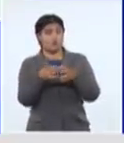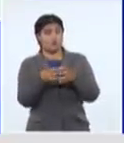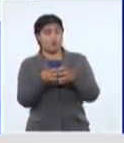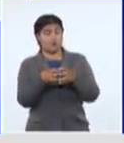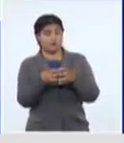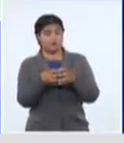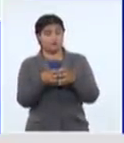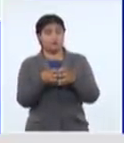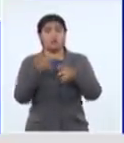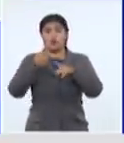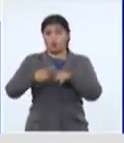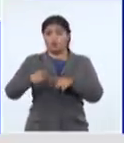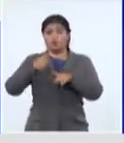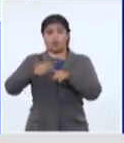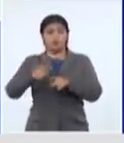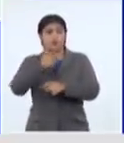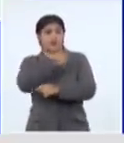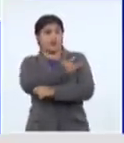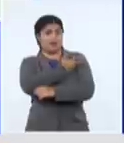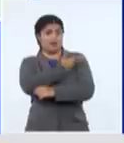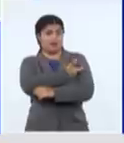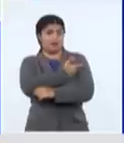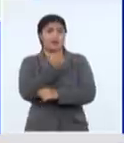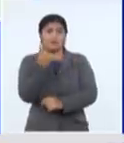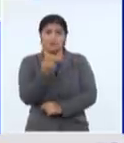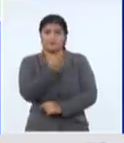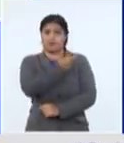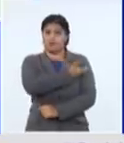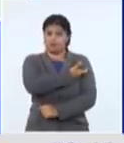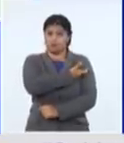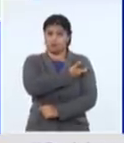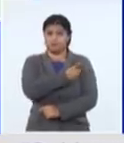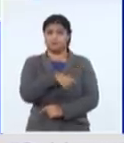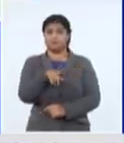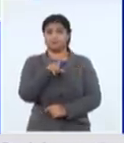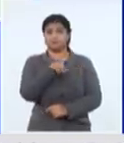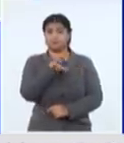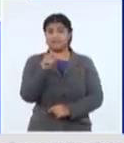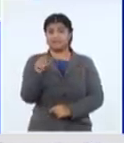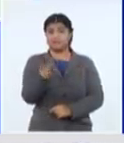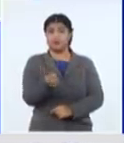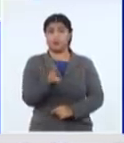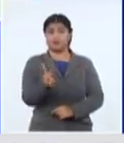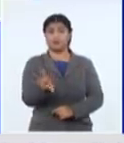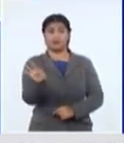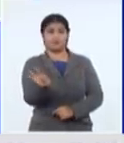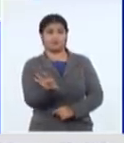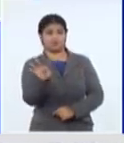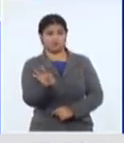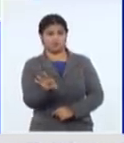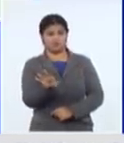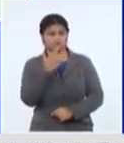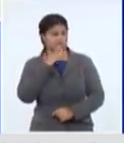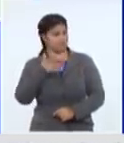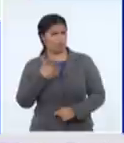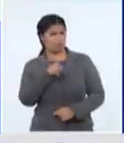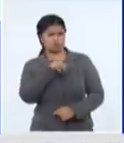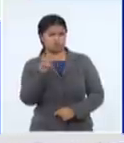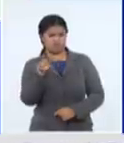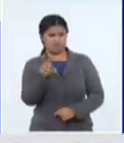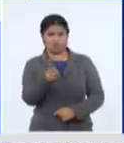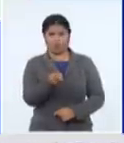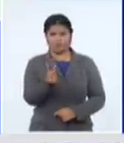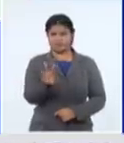que se le ha aplicado una primera dosis a 100,3%. Dirán, ¿cómo que 100? Sí, porque se van